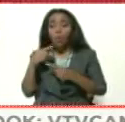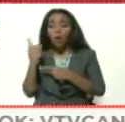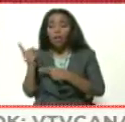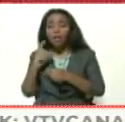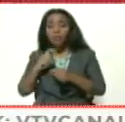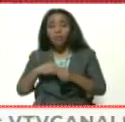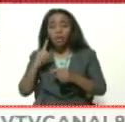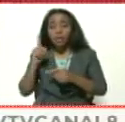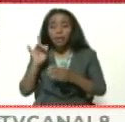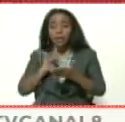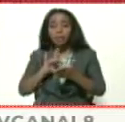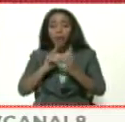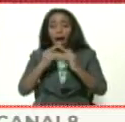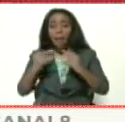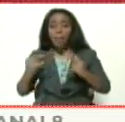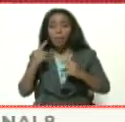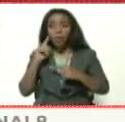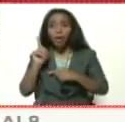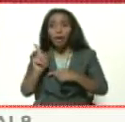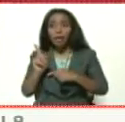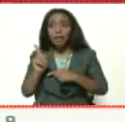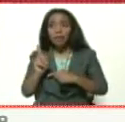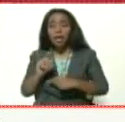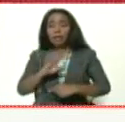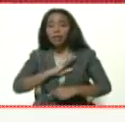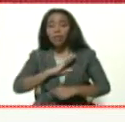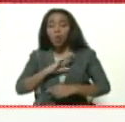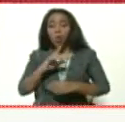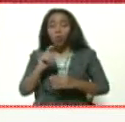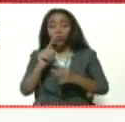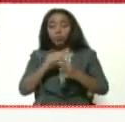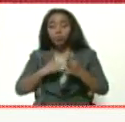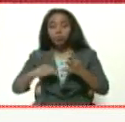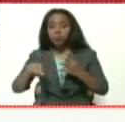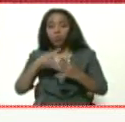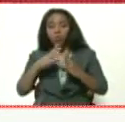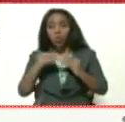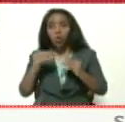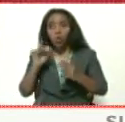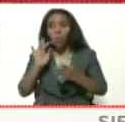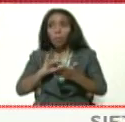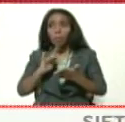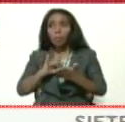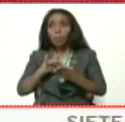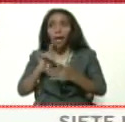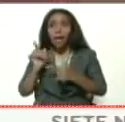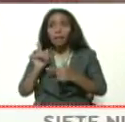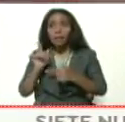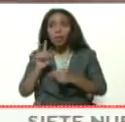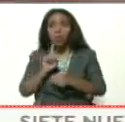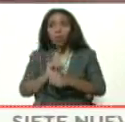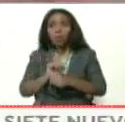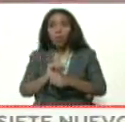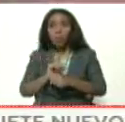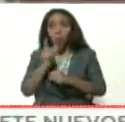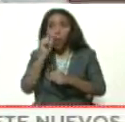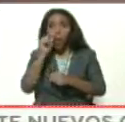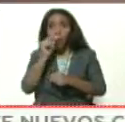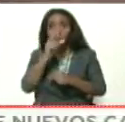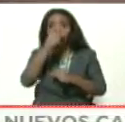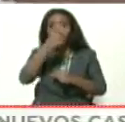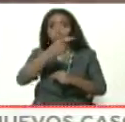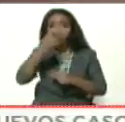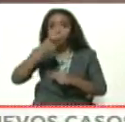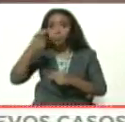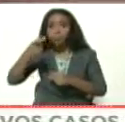participaba en este campamento, tenemos los alias de todos los participantes. Búho, que era el alias de Fernández Figuera, y están todos